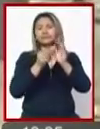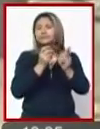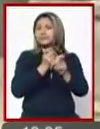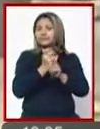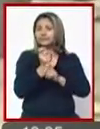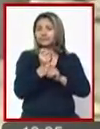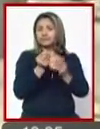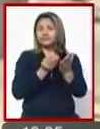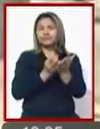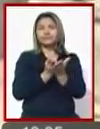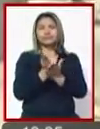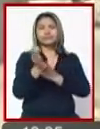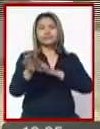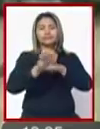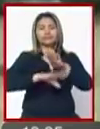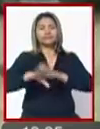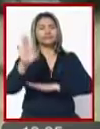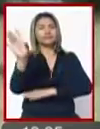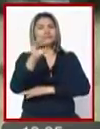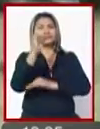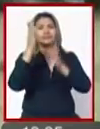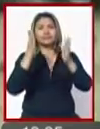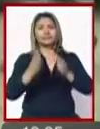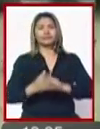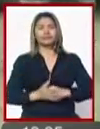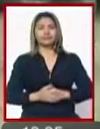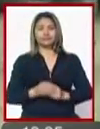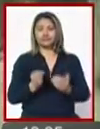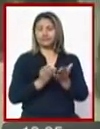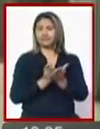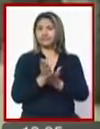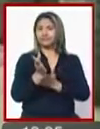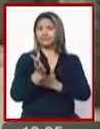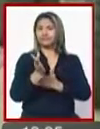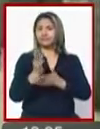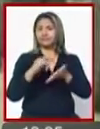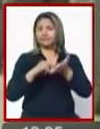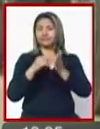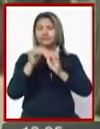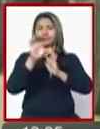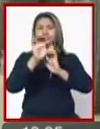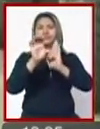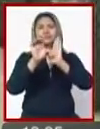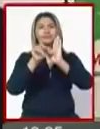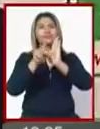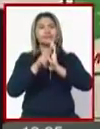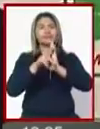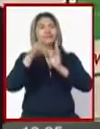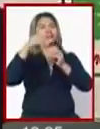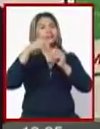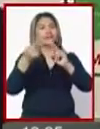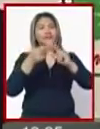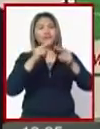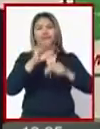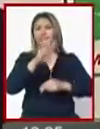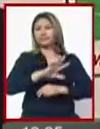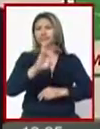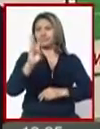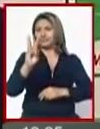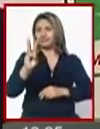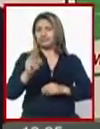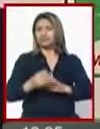a derechos fundamentales de los bolivianos, derechos que están consagrados en nuestra Constitución. El artículo